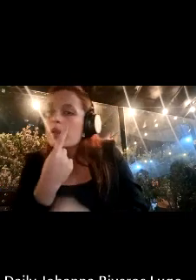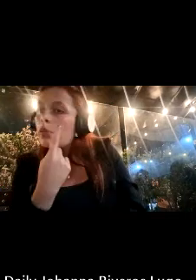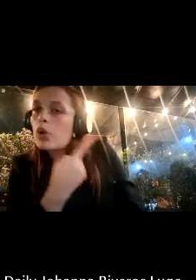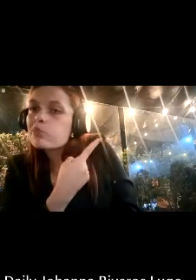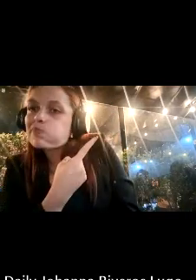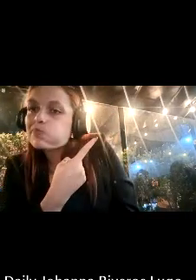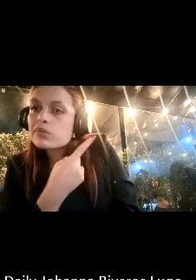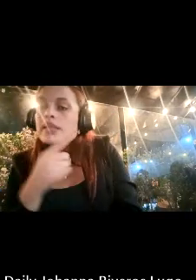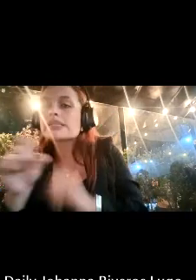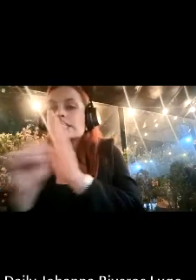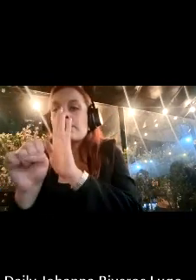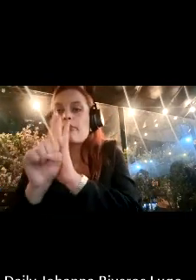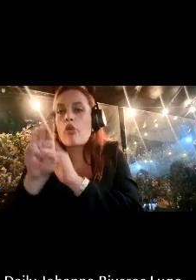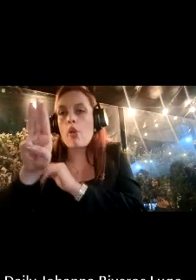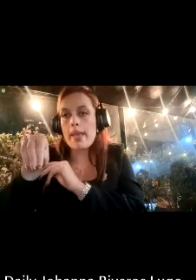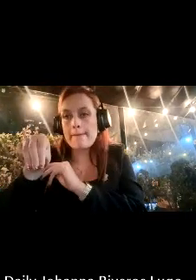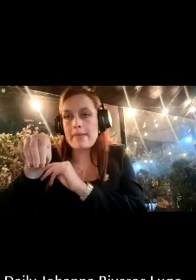la masa,